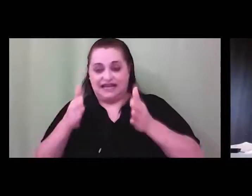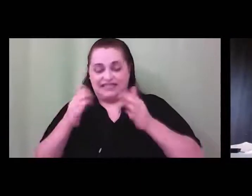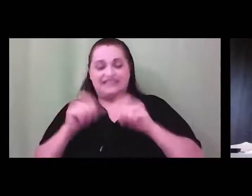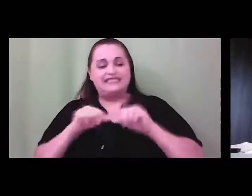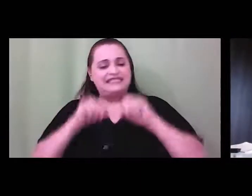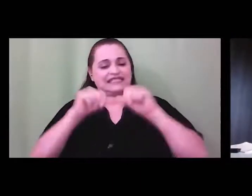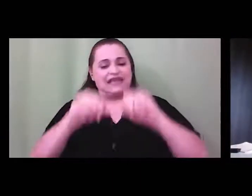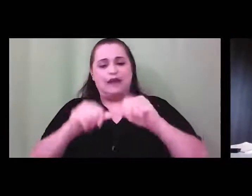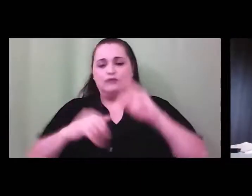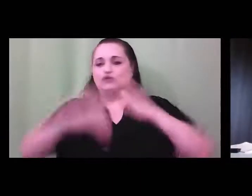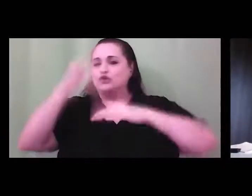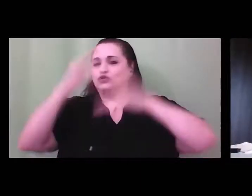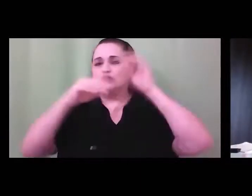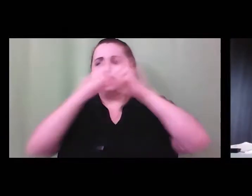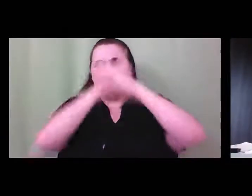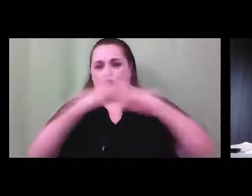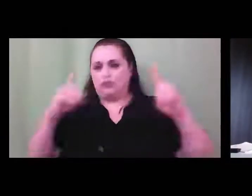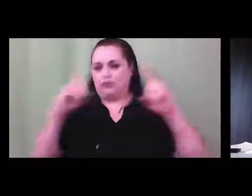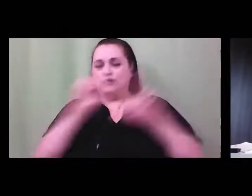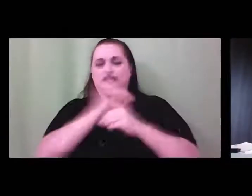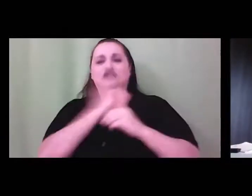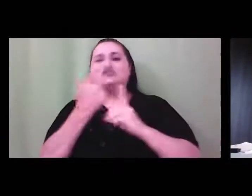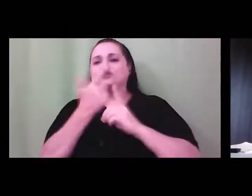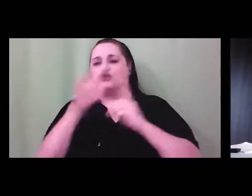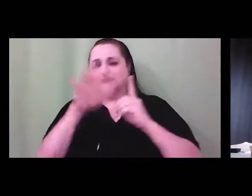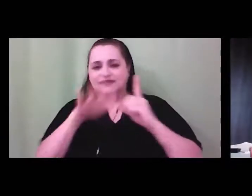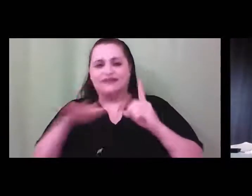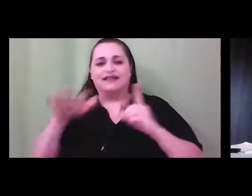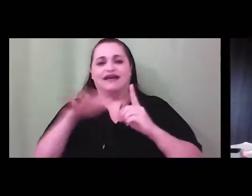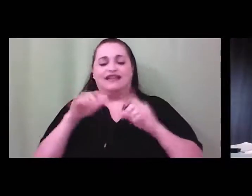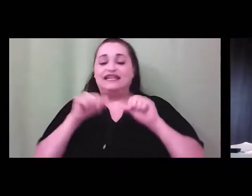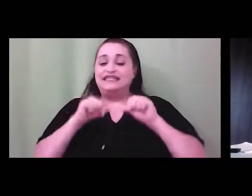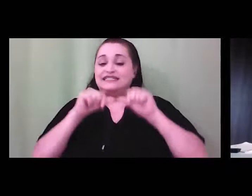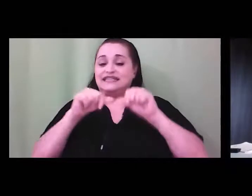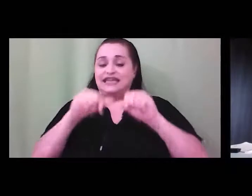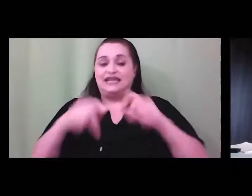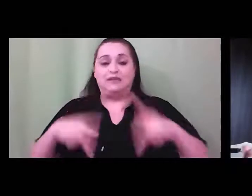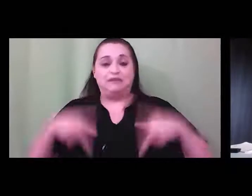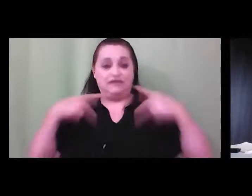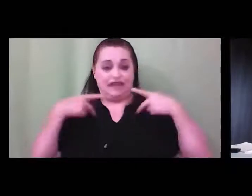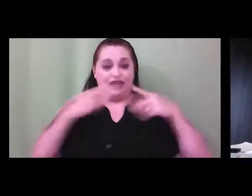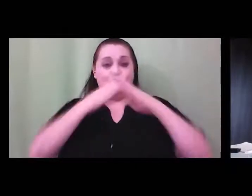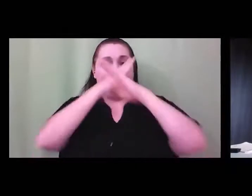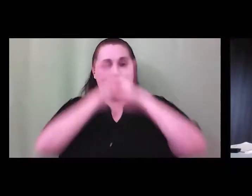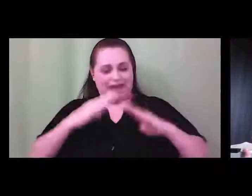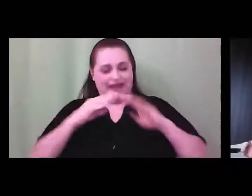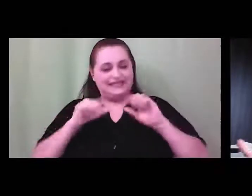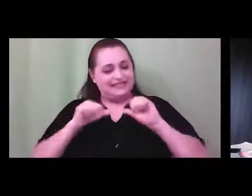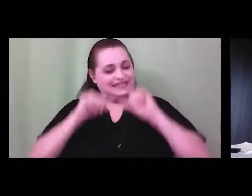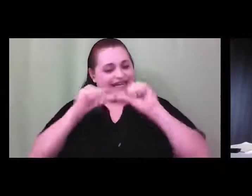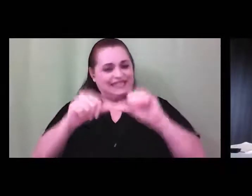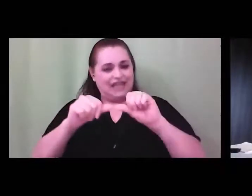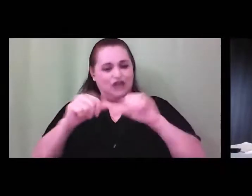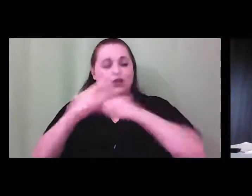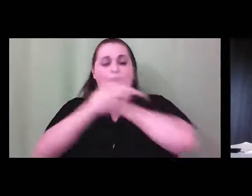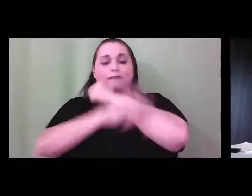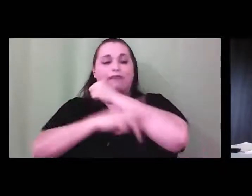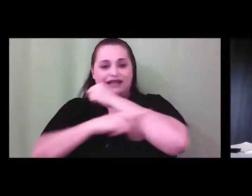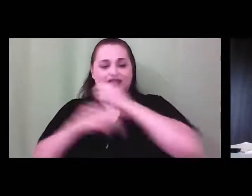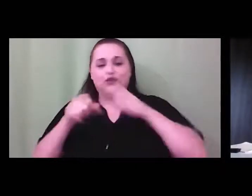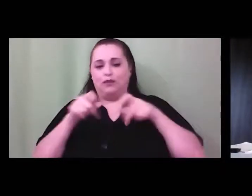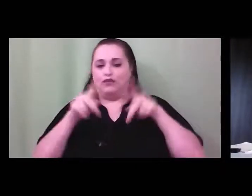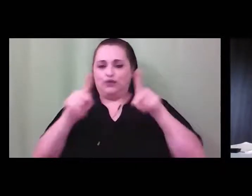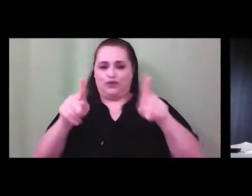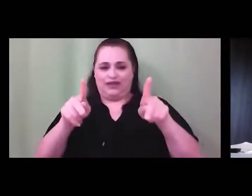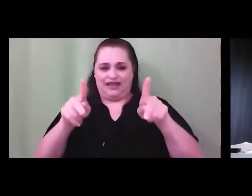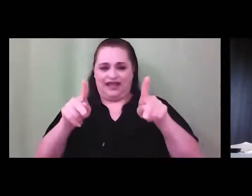construyendo democracia y sociedad y seguir viviendo en paz y seguir siendo un país de oportunidades,